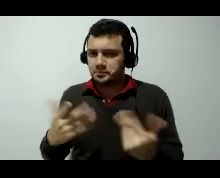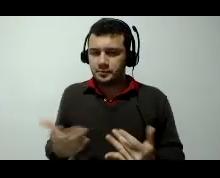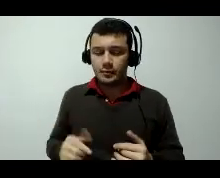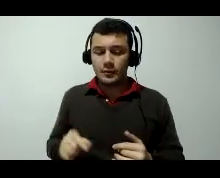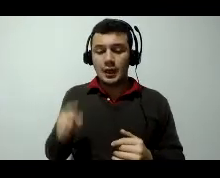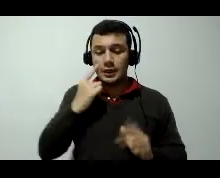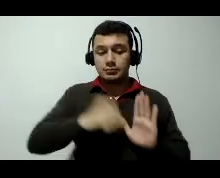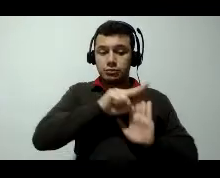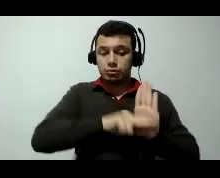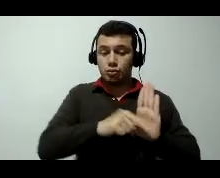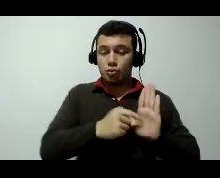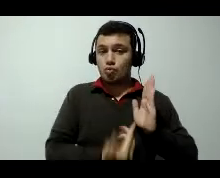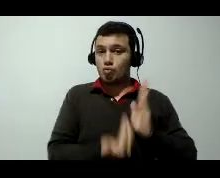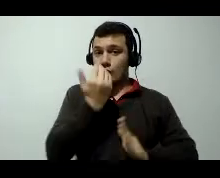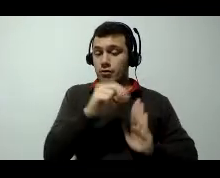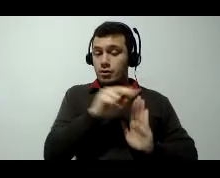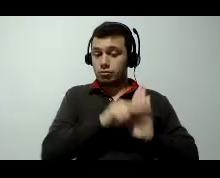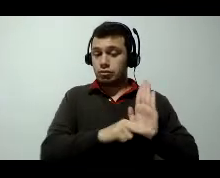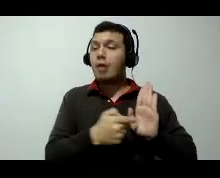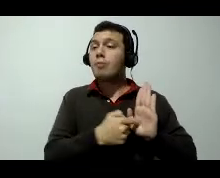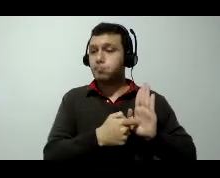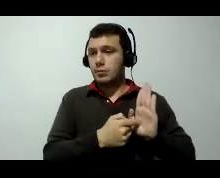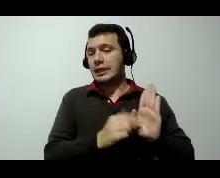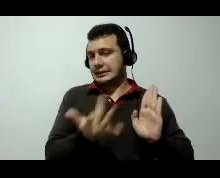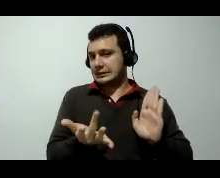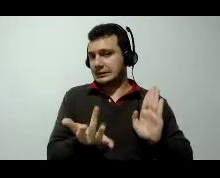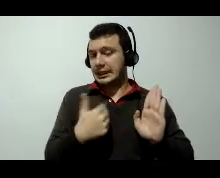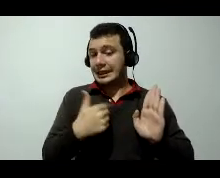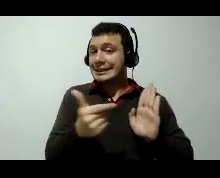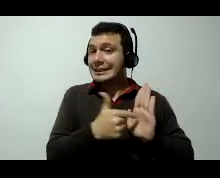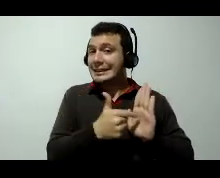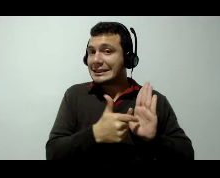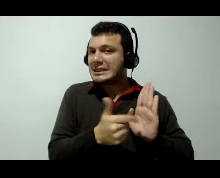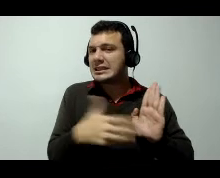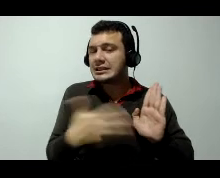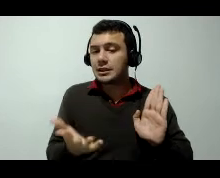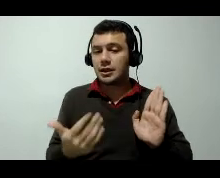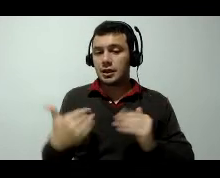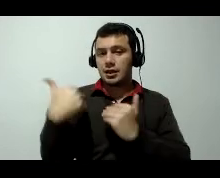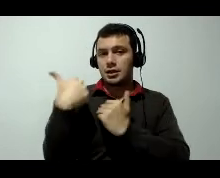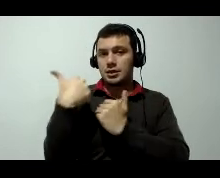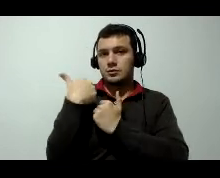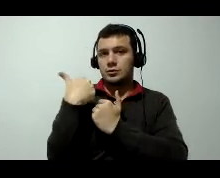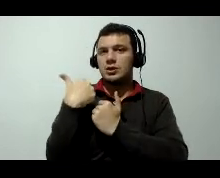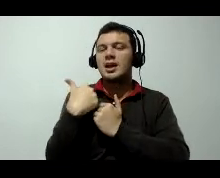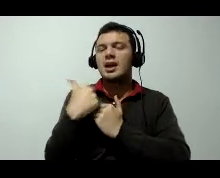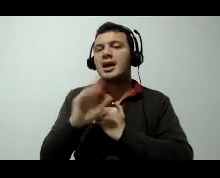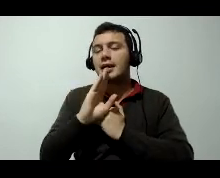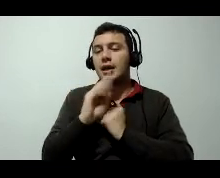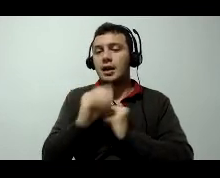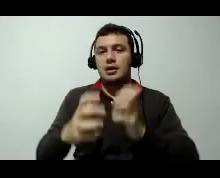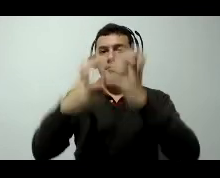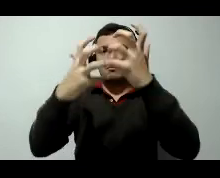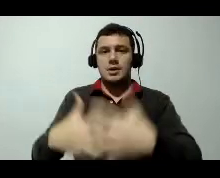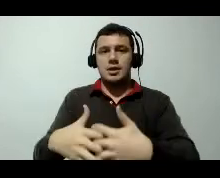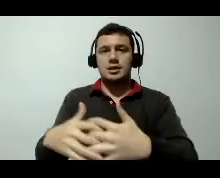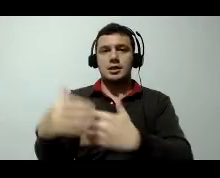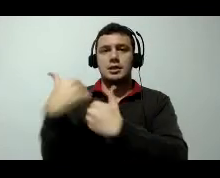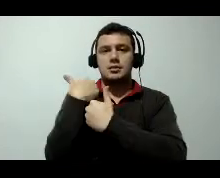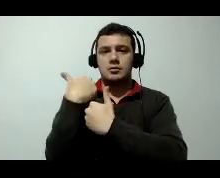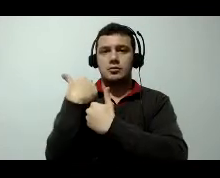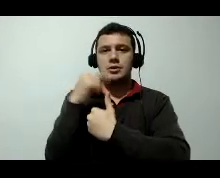duda alguna, los elementos de protección personal son responsabilidad del empleador. Sin embargo, el